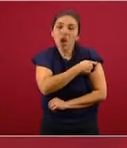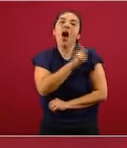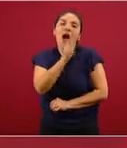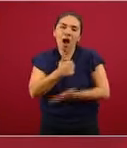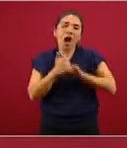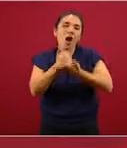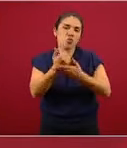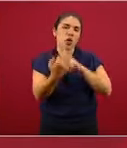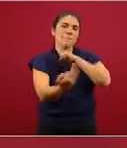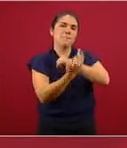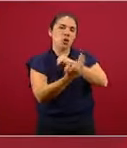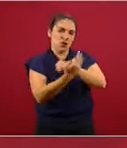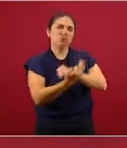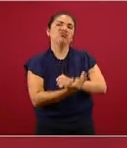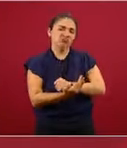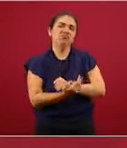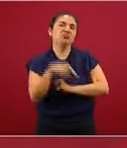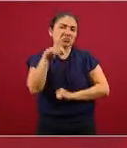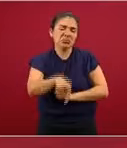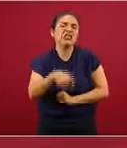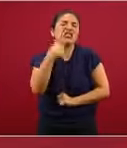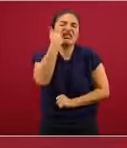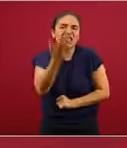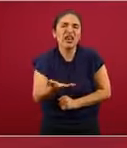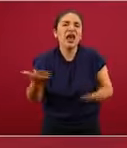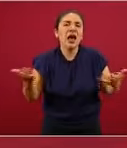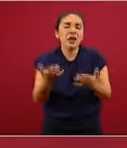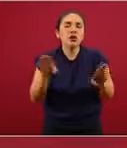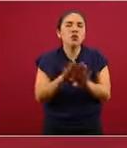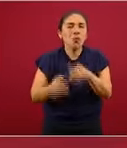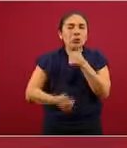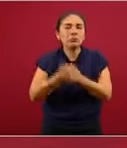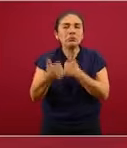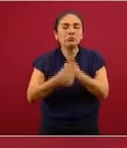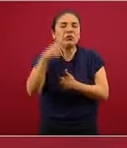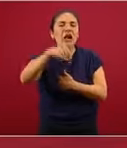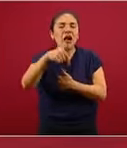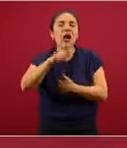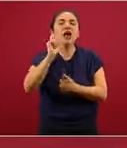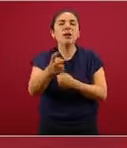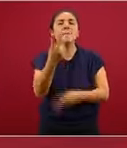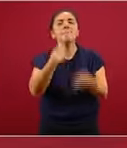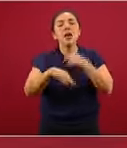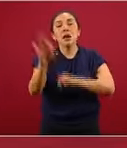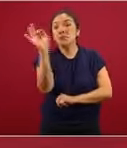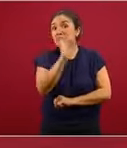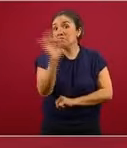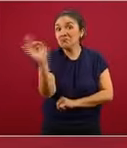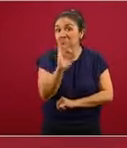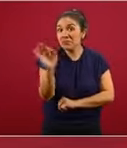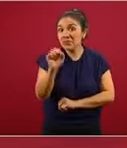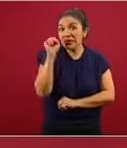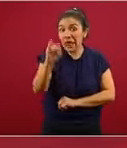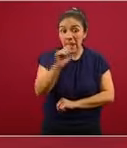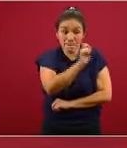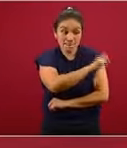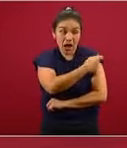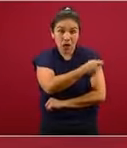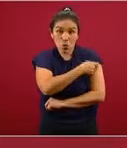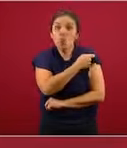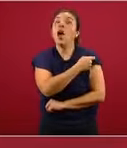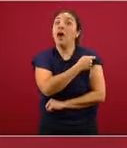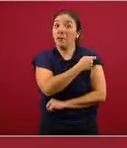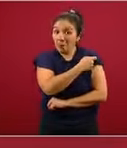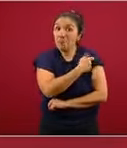protección específica que justamente lo que resultaría, si y solo si la vacuna resulta